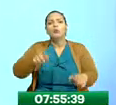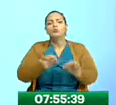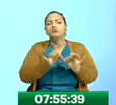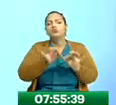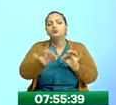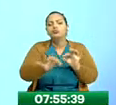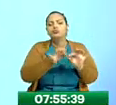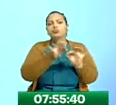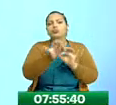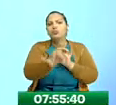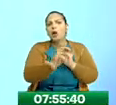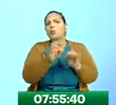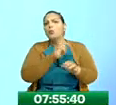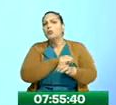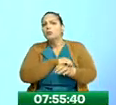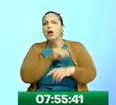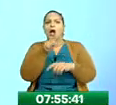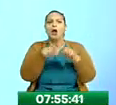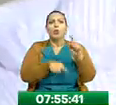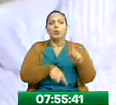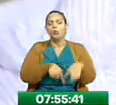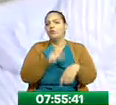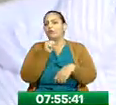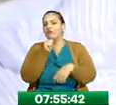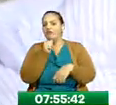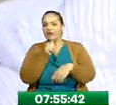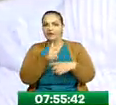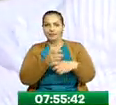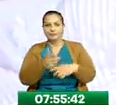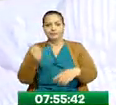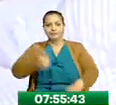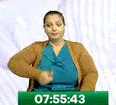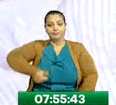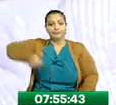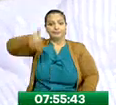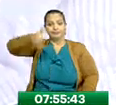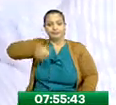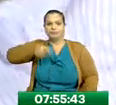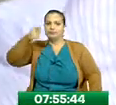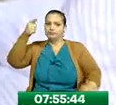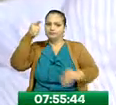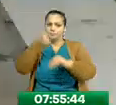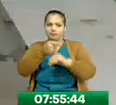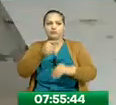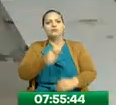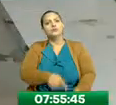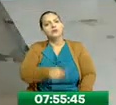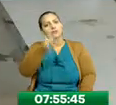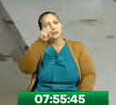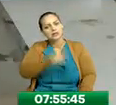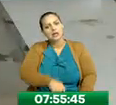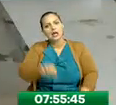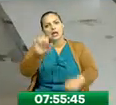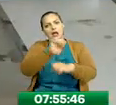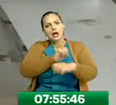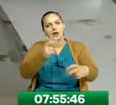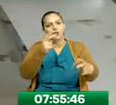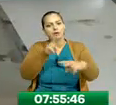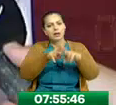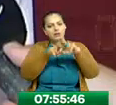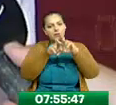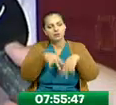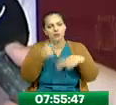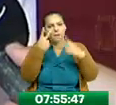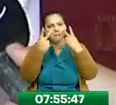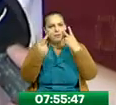Asociación de Municipalidades del Ecuador Regional, Exxon Alvarado, se debería a la falta de recursos que se requiere para su implementación.